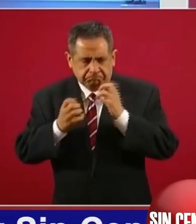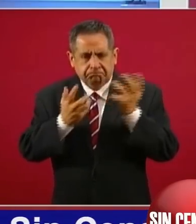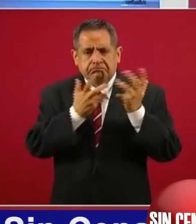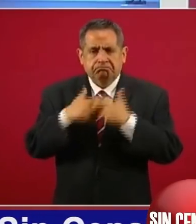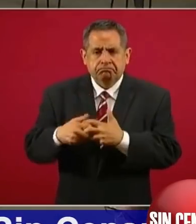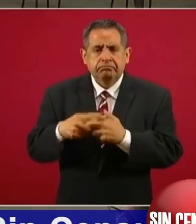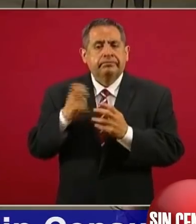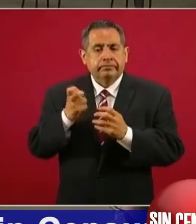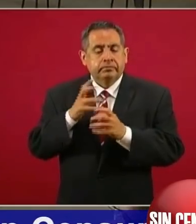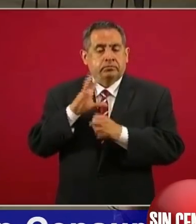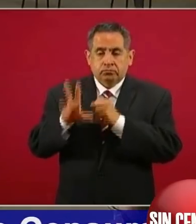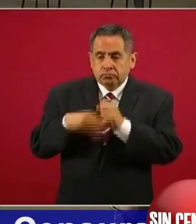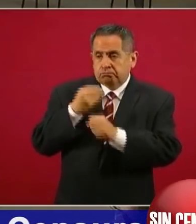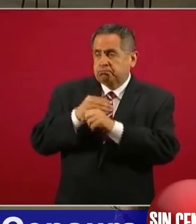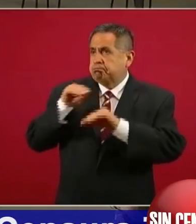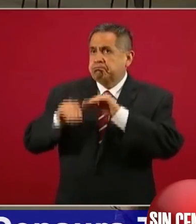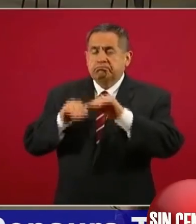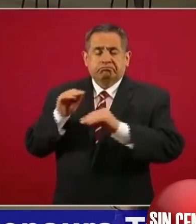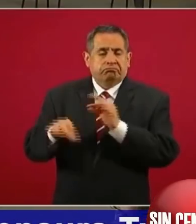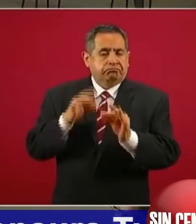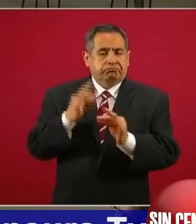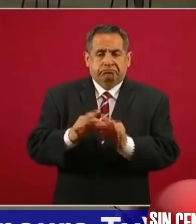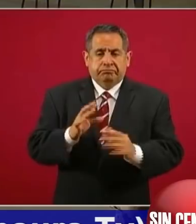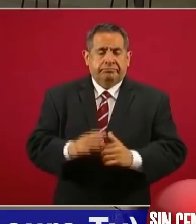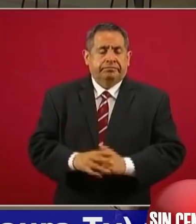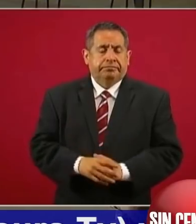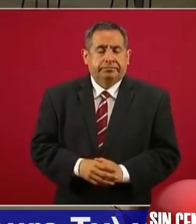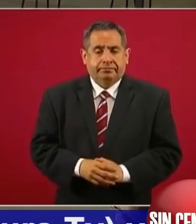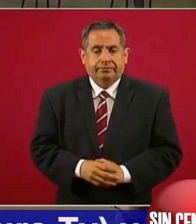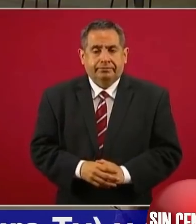hizo el rediseño del sistema. Adelante.